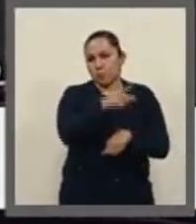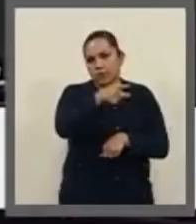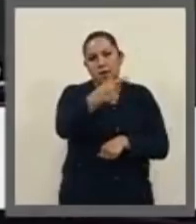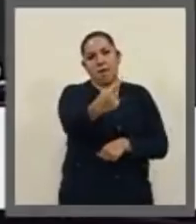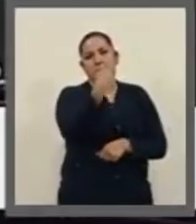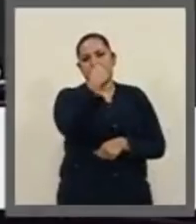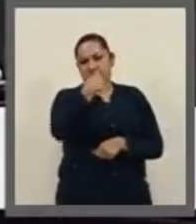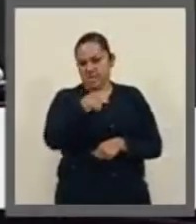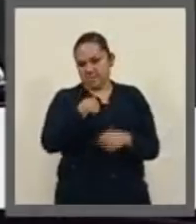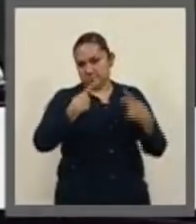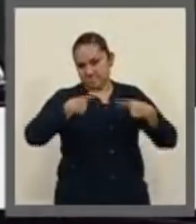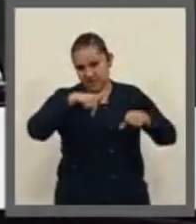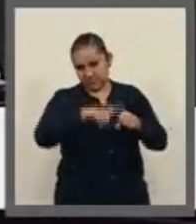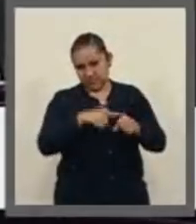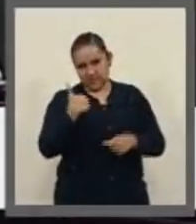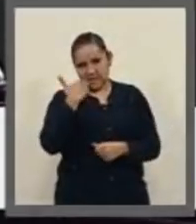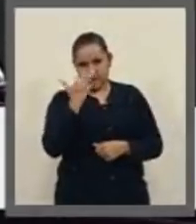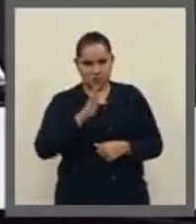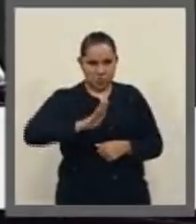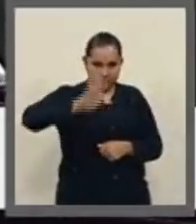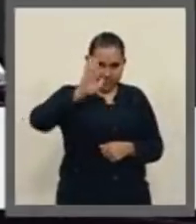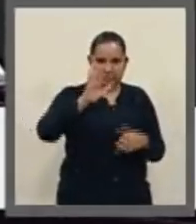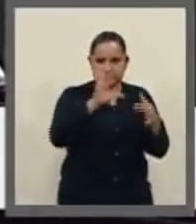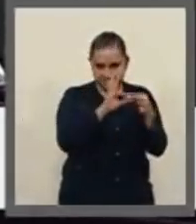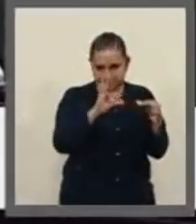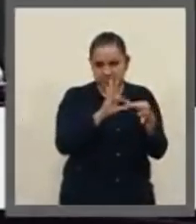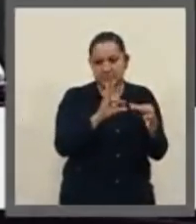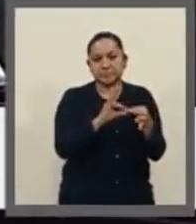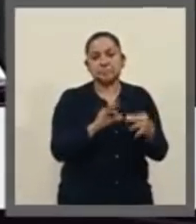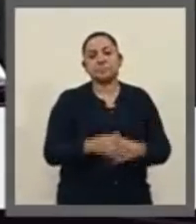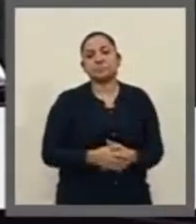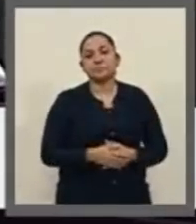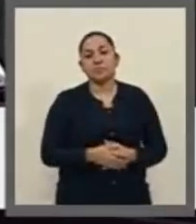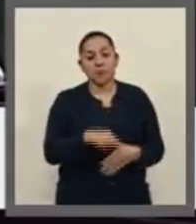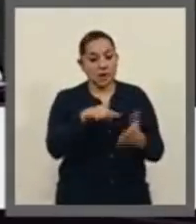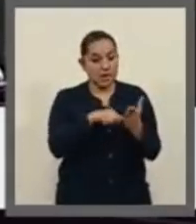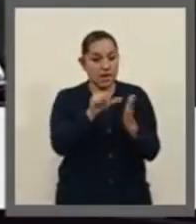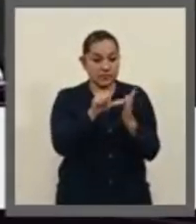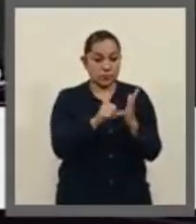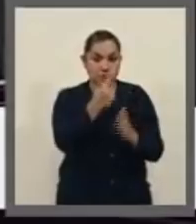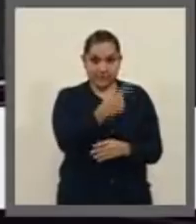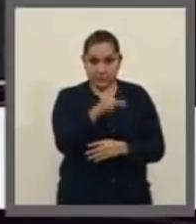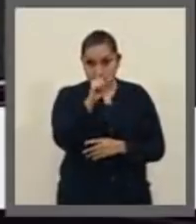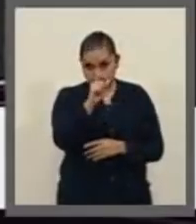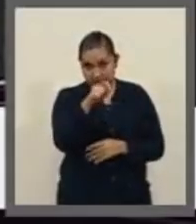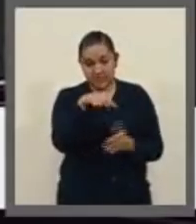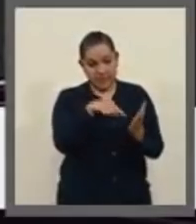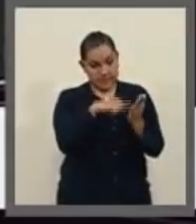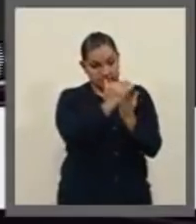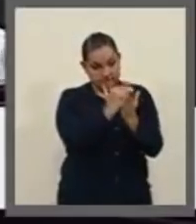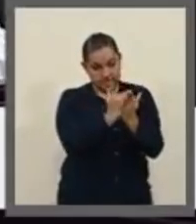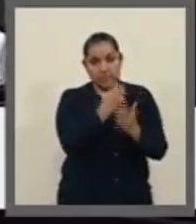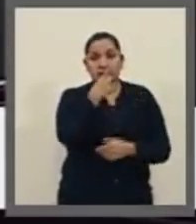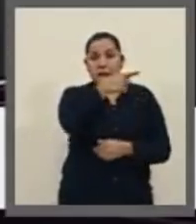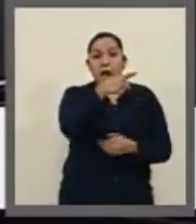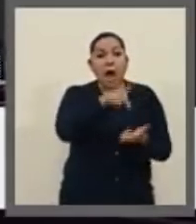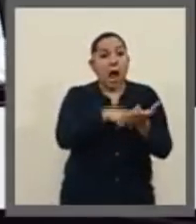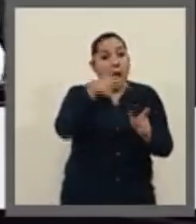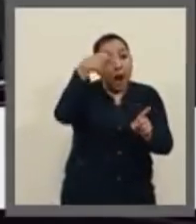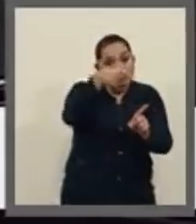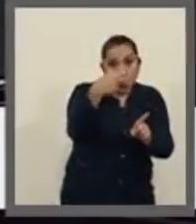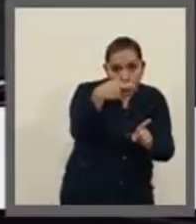del diputado que me antecedió en el uso de la palabra, dice el 120, que mención implícita o explícita, y soy